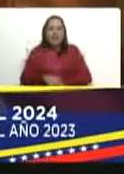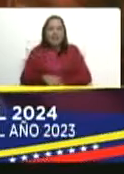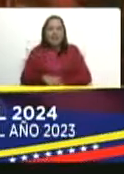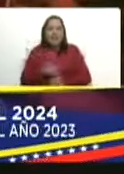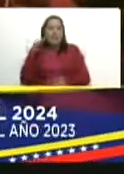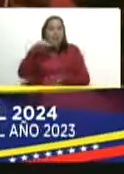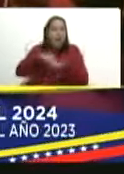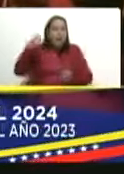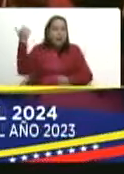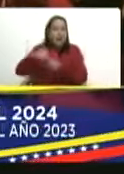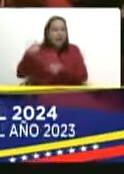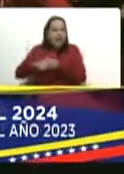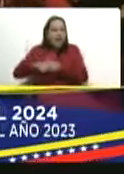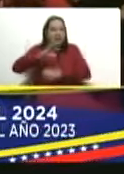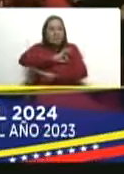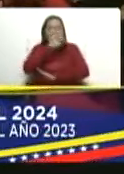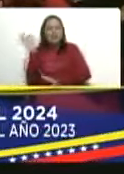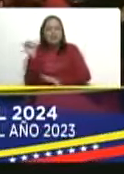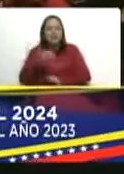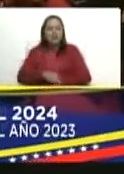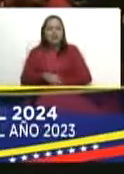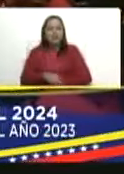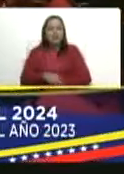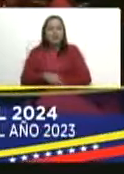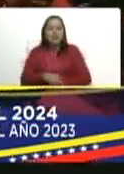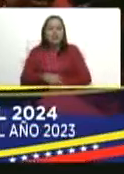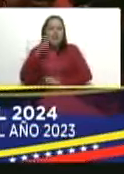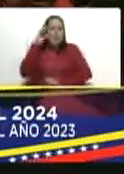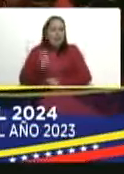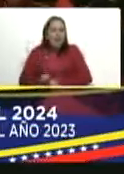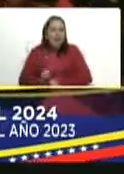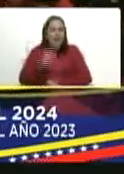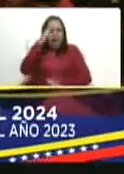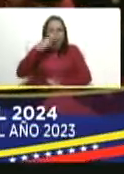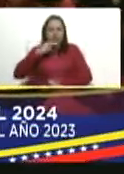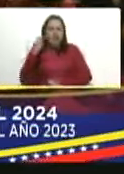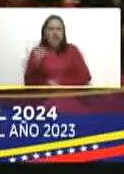de Maracaibo, de Barquisimeto, de Petare, de Los Teques.